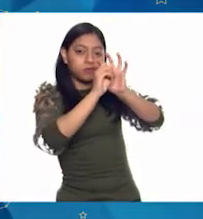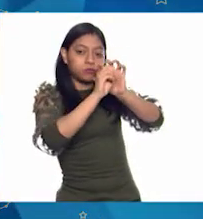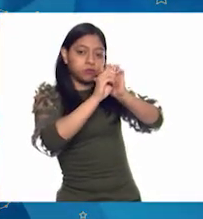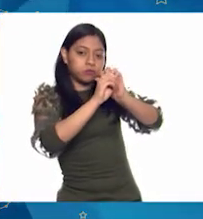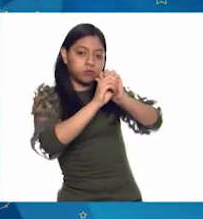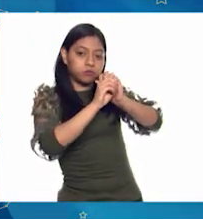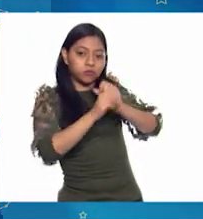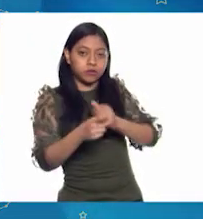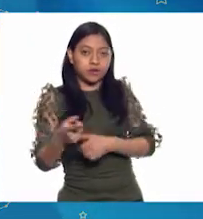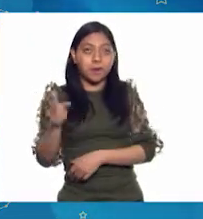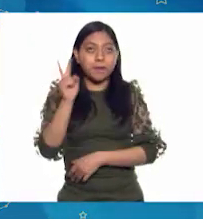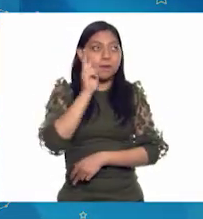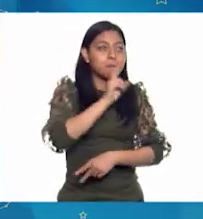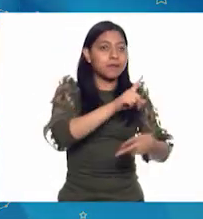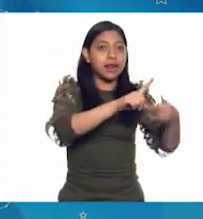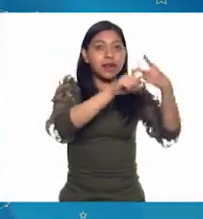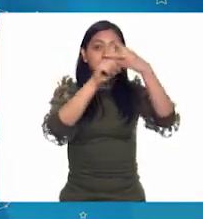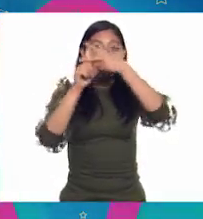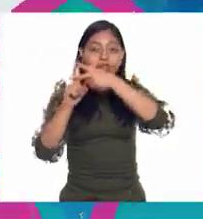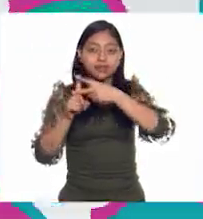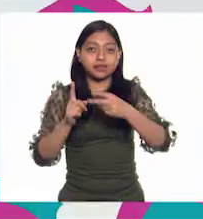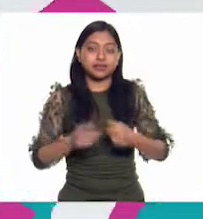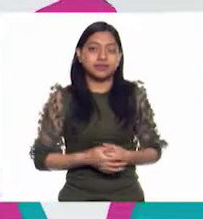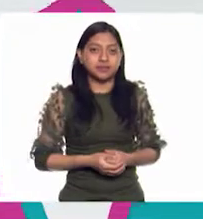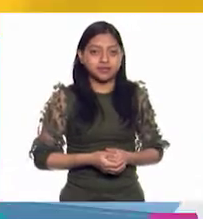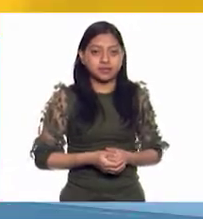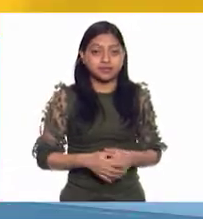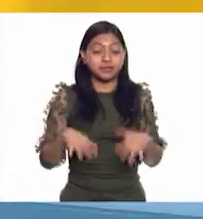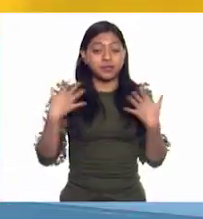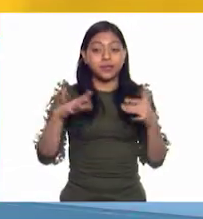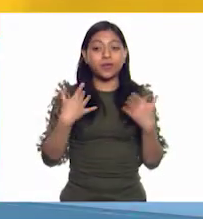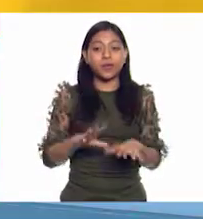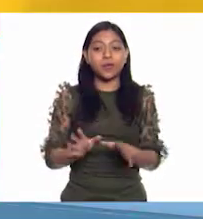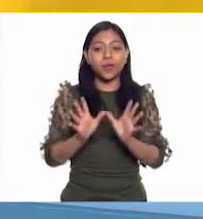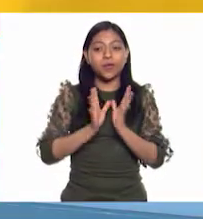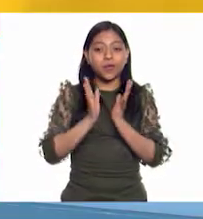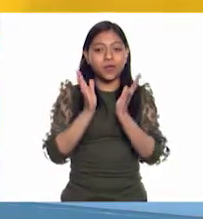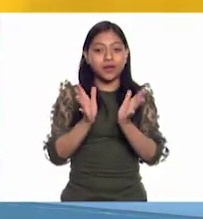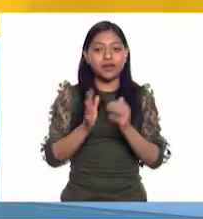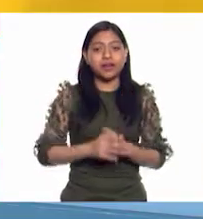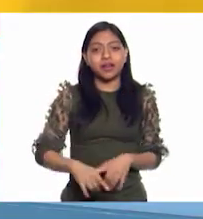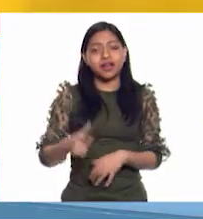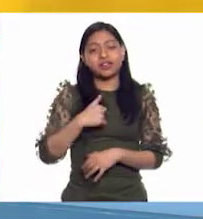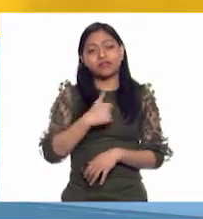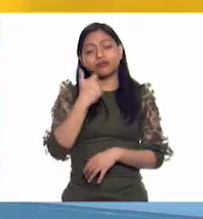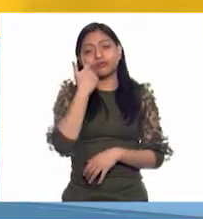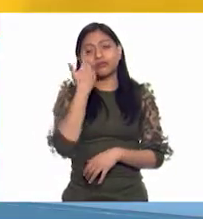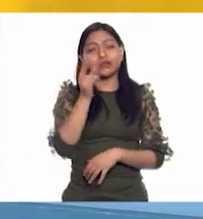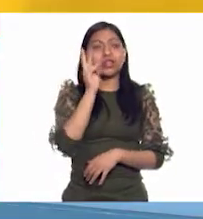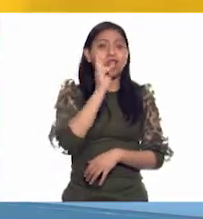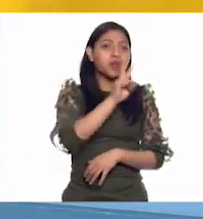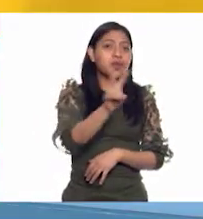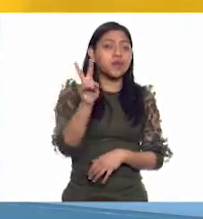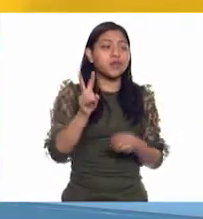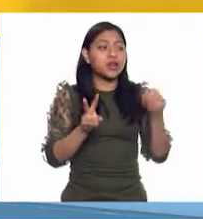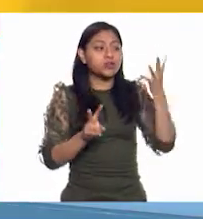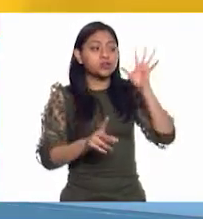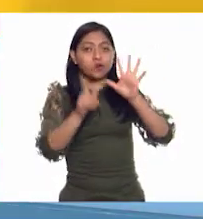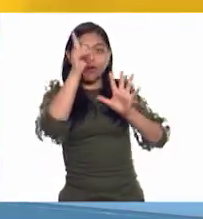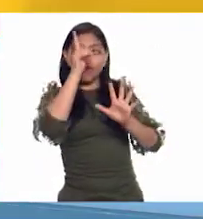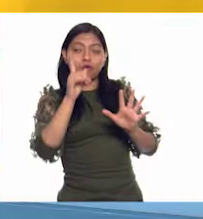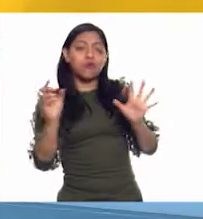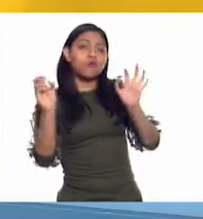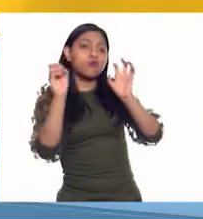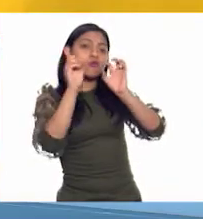ver las estrellas a pleno día. Eso es maravilloso. Ay, a mí me gustaría presenciar un eclipse de sol y también de